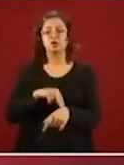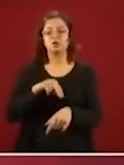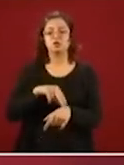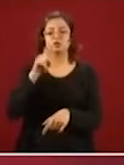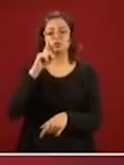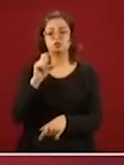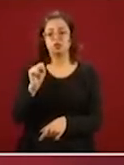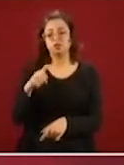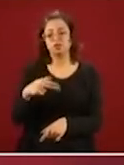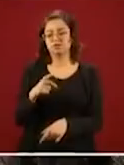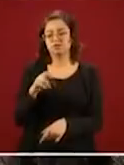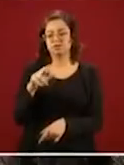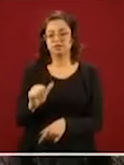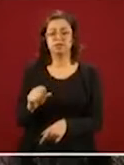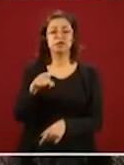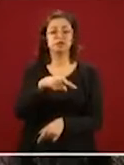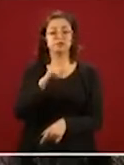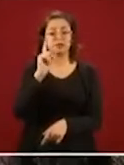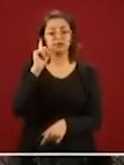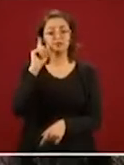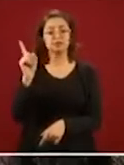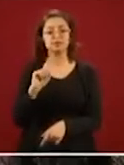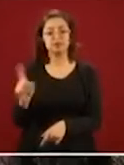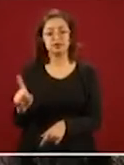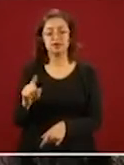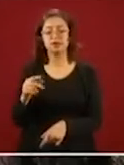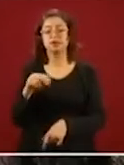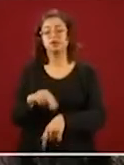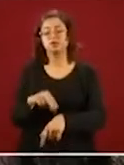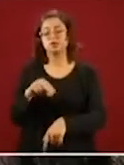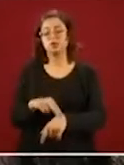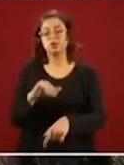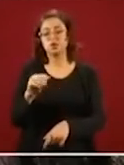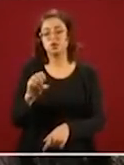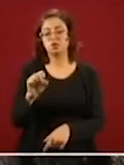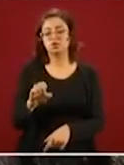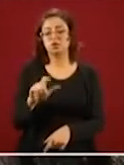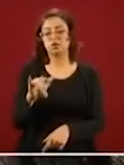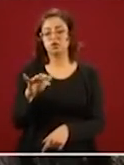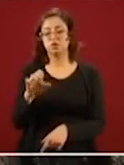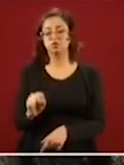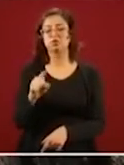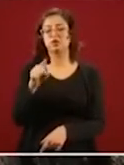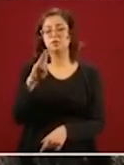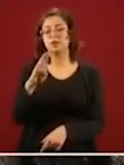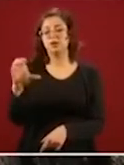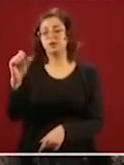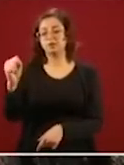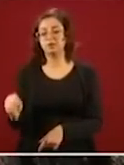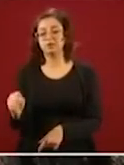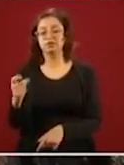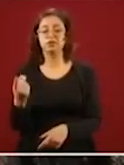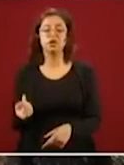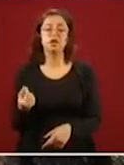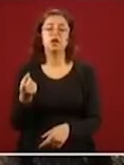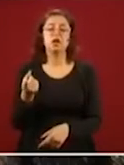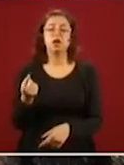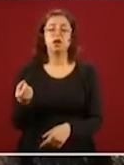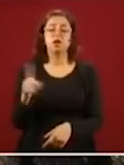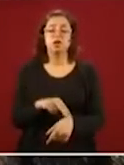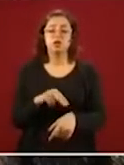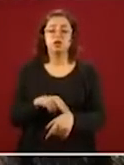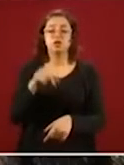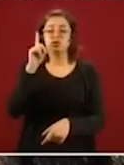Vázquez, Zacatecas, el doctor José Luis Aúja Navarro, Baja California Sur, la doctora Belia Patricia Silva